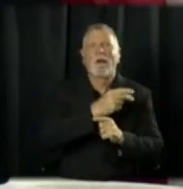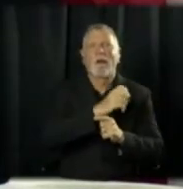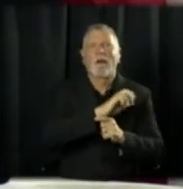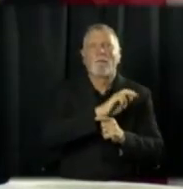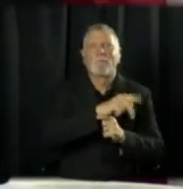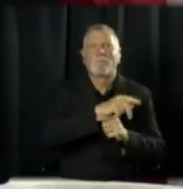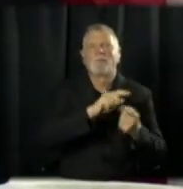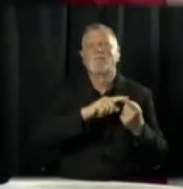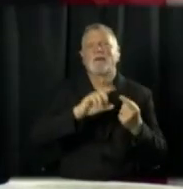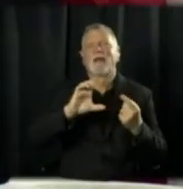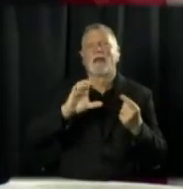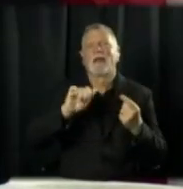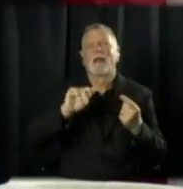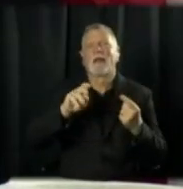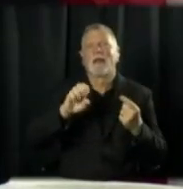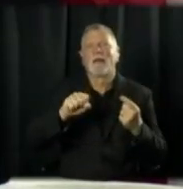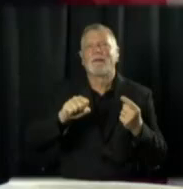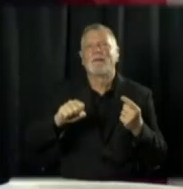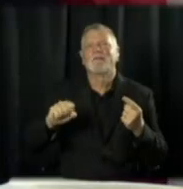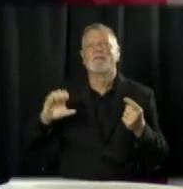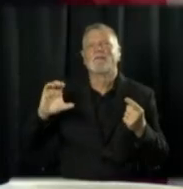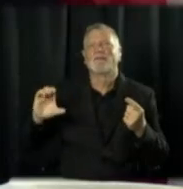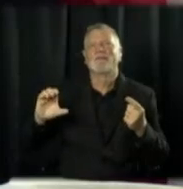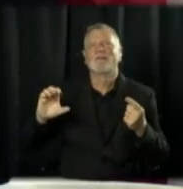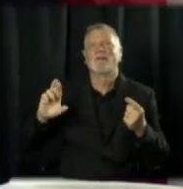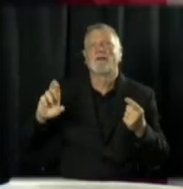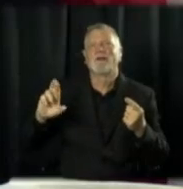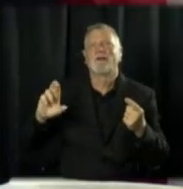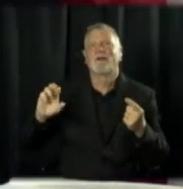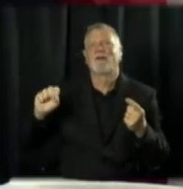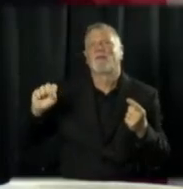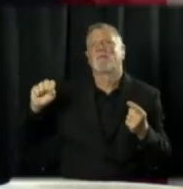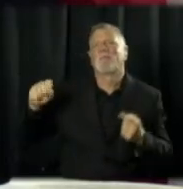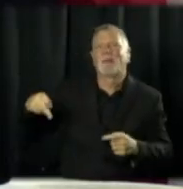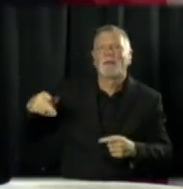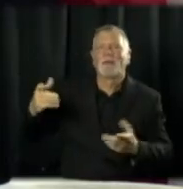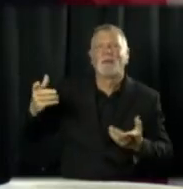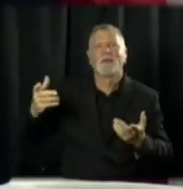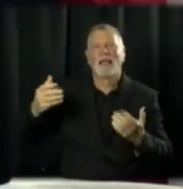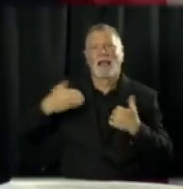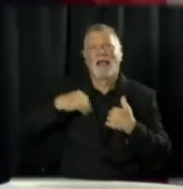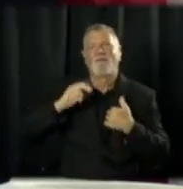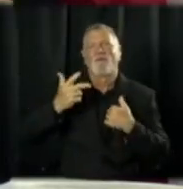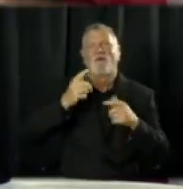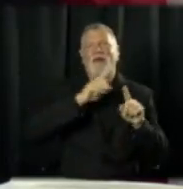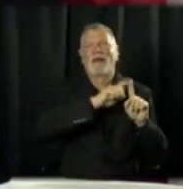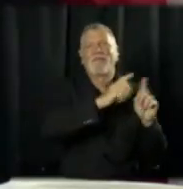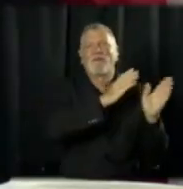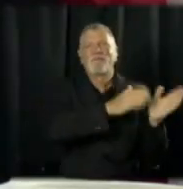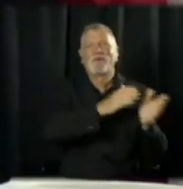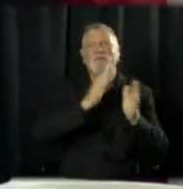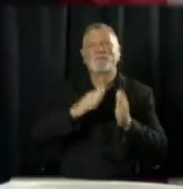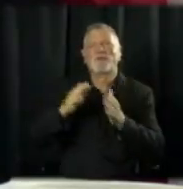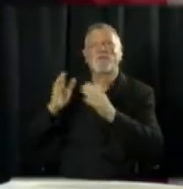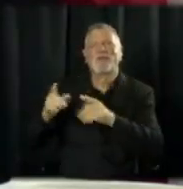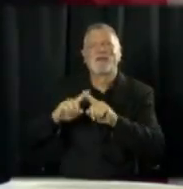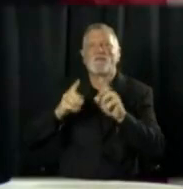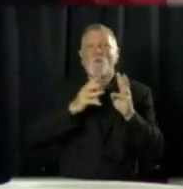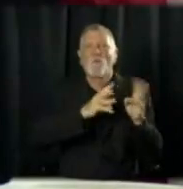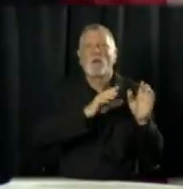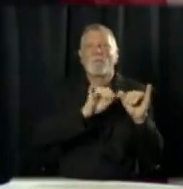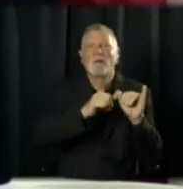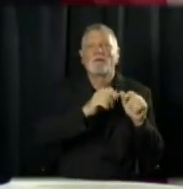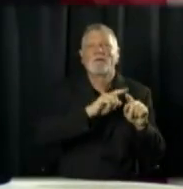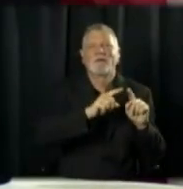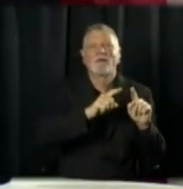RF1 CARES tiene otra, y CRSP o CRISP, como sea el acrónimo, tiene una tercera. Cada una tiene